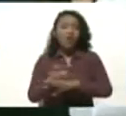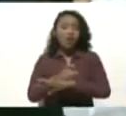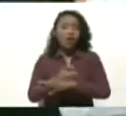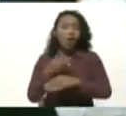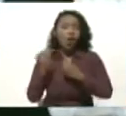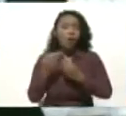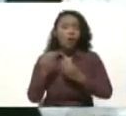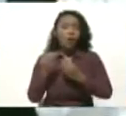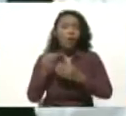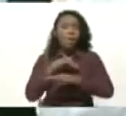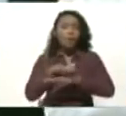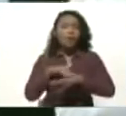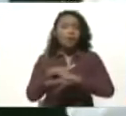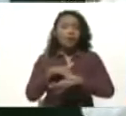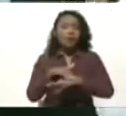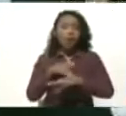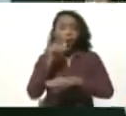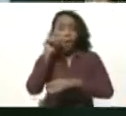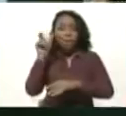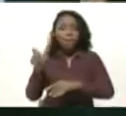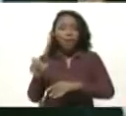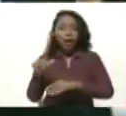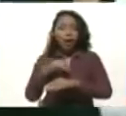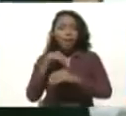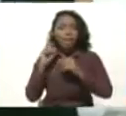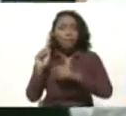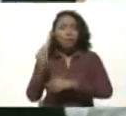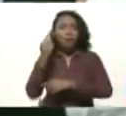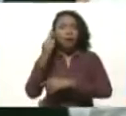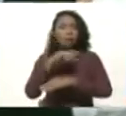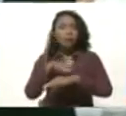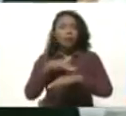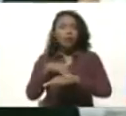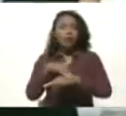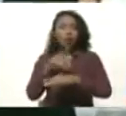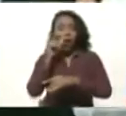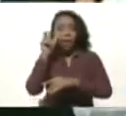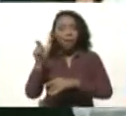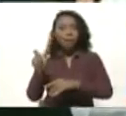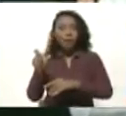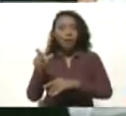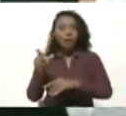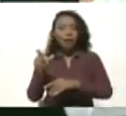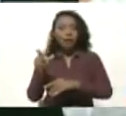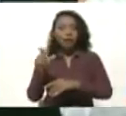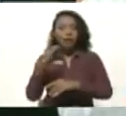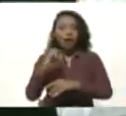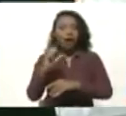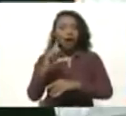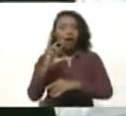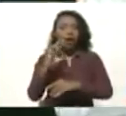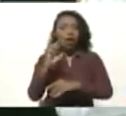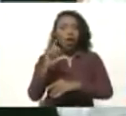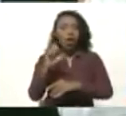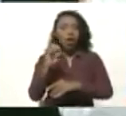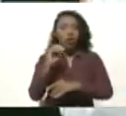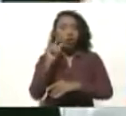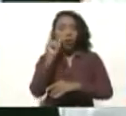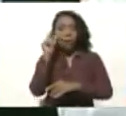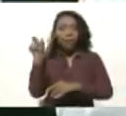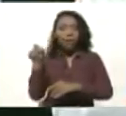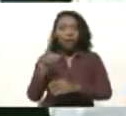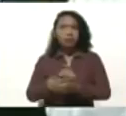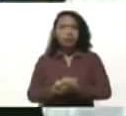el ministro Landim, el primer ministro Ulises Correa de Silva, Carlos Reyes, jefe de seguridad, Paulo